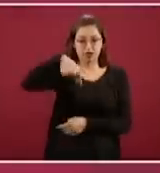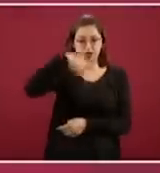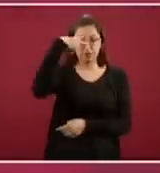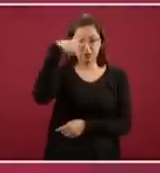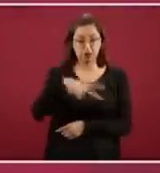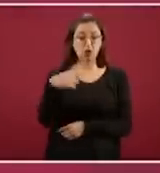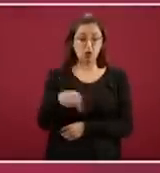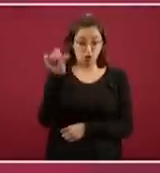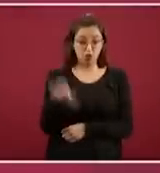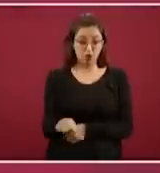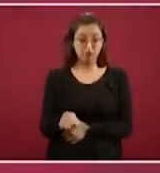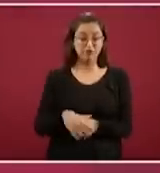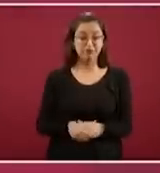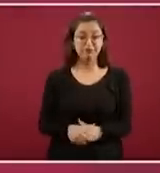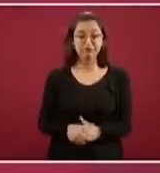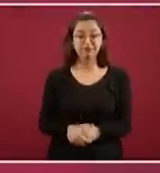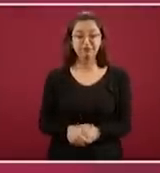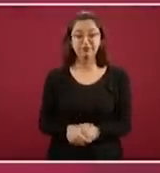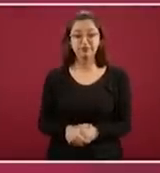hoy.